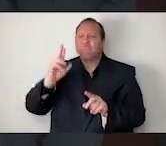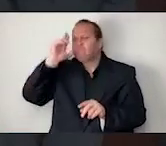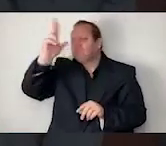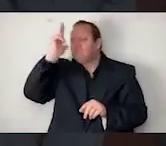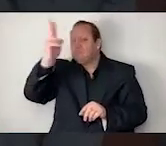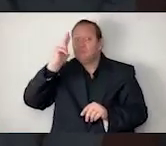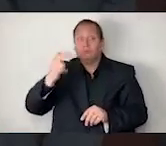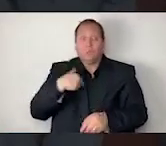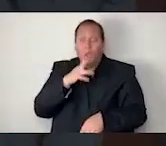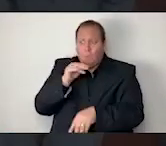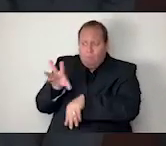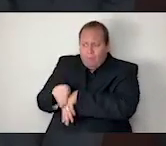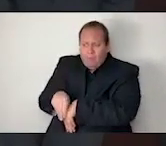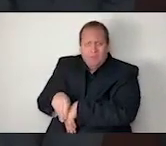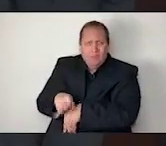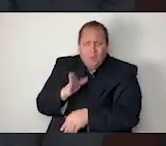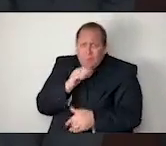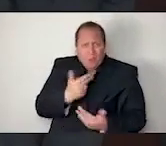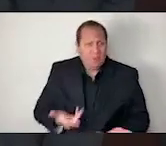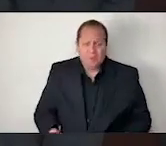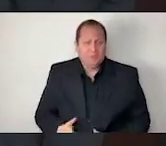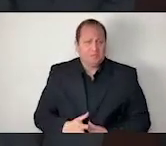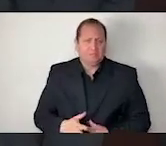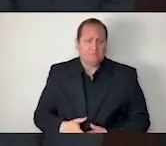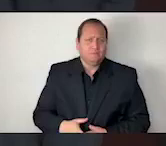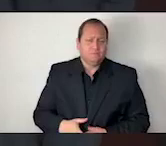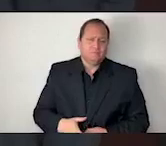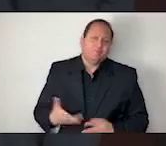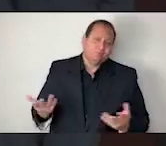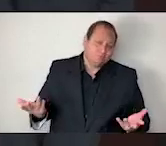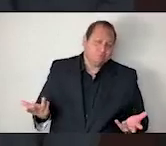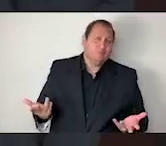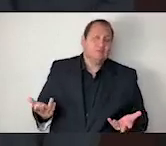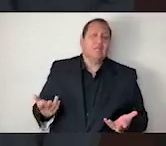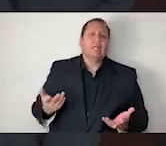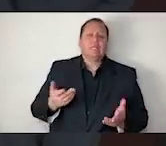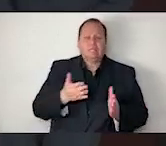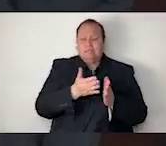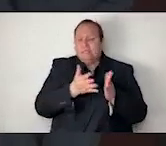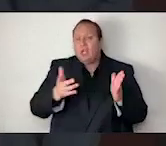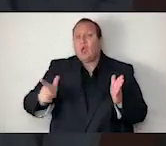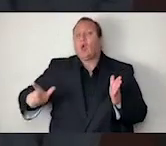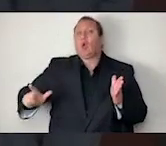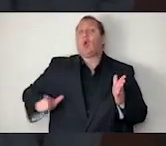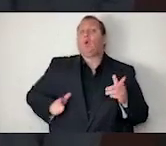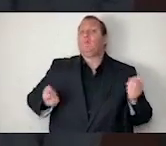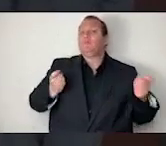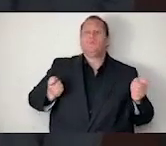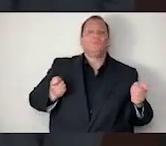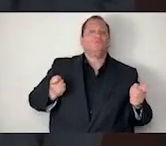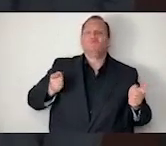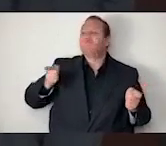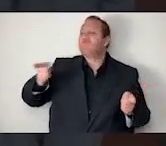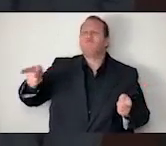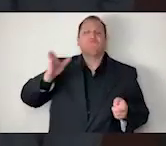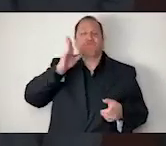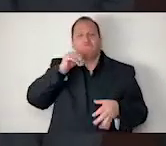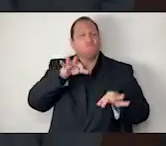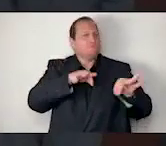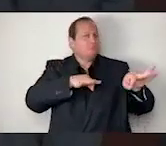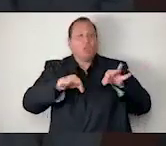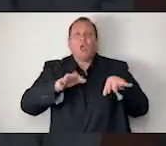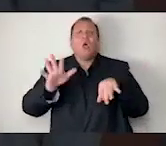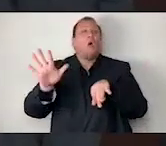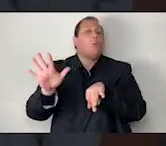los puedo permitir cuando menos en lo que cabe de decisión del gobernador ellos no pueden estar trabajando porque no son